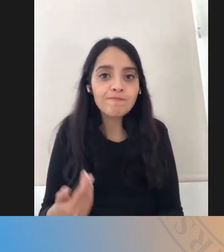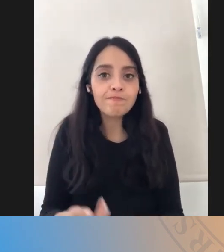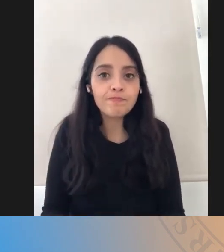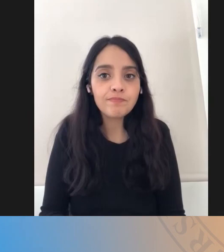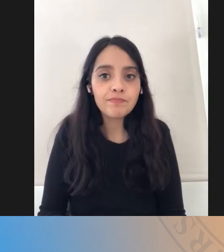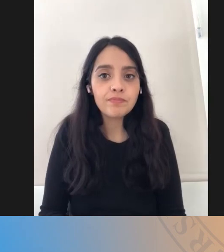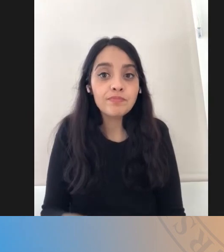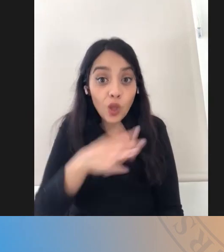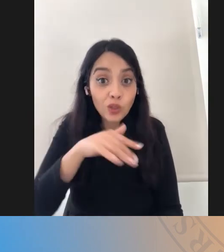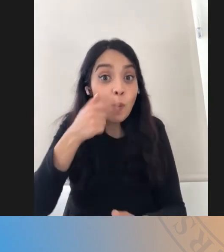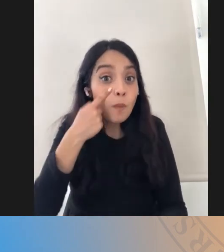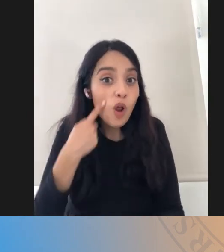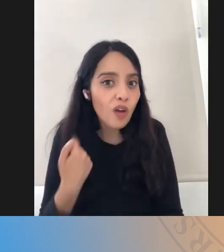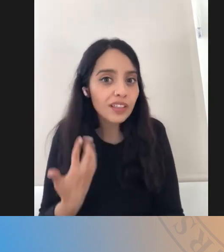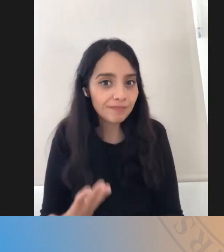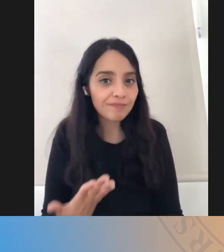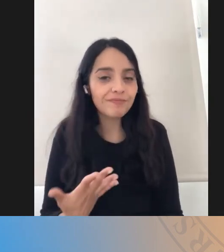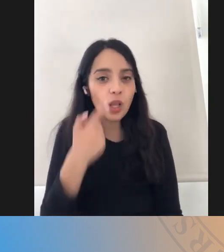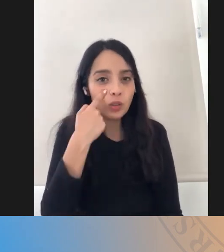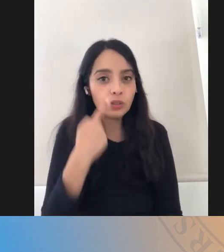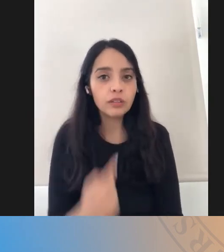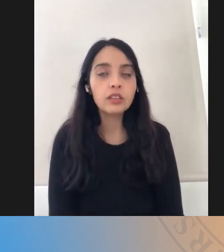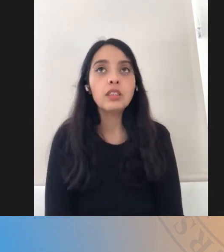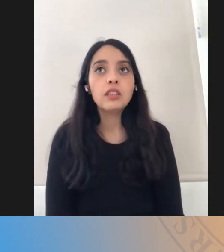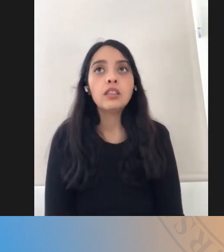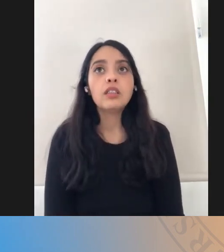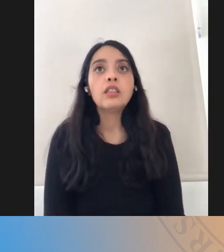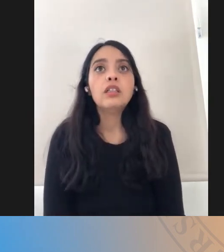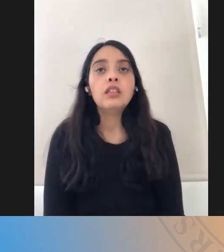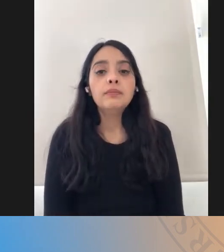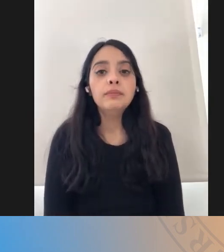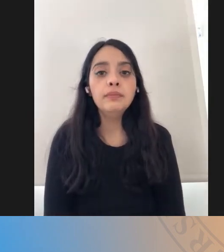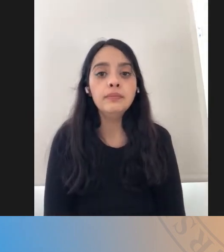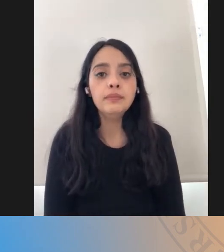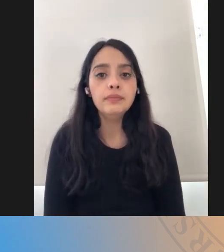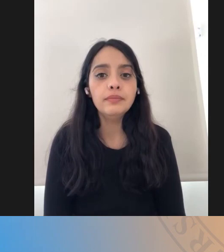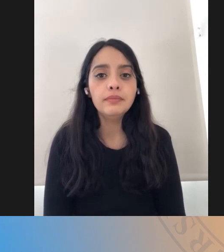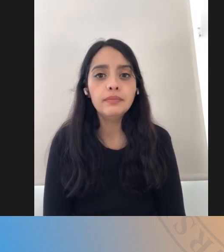estamos probando. ¿Sí? Exacto, sí, teniendo esa consideración, por supuesto.